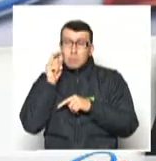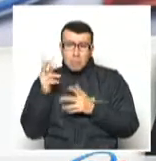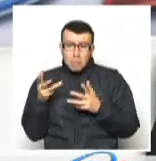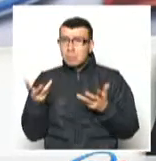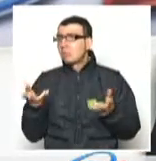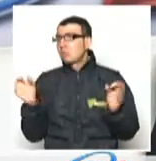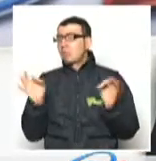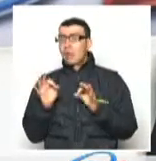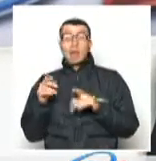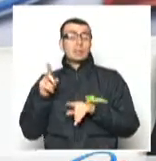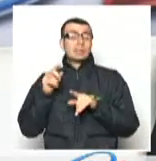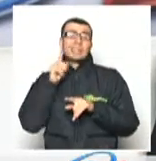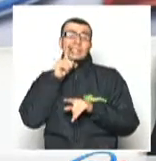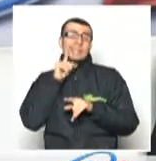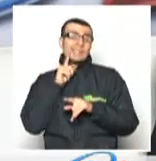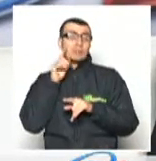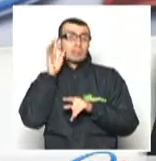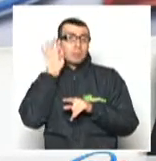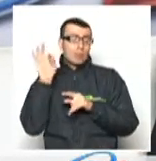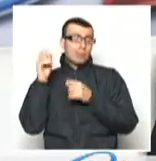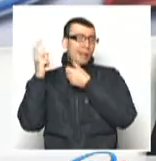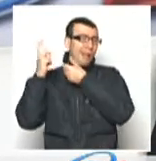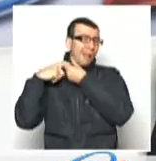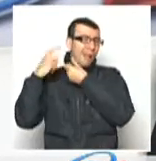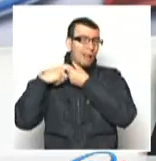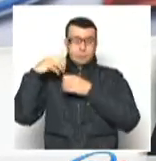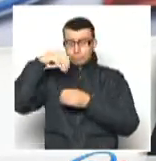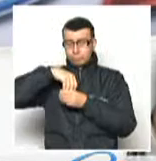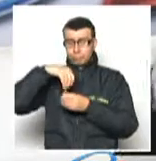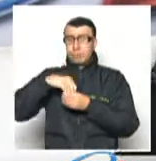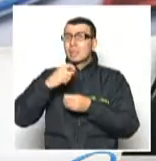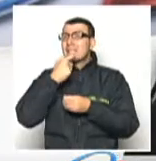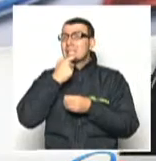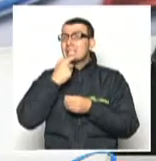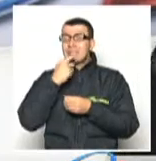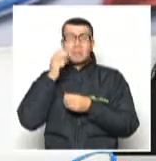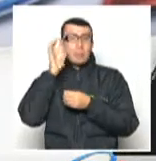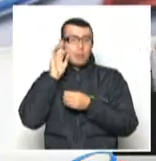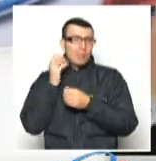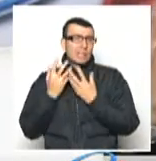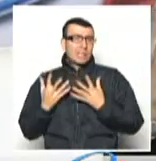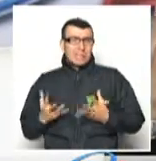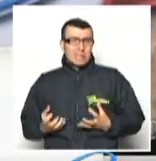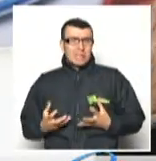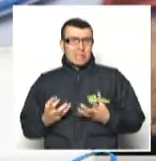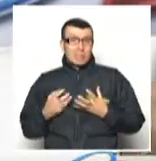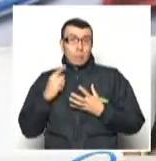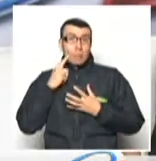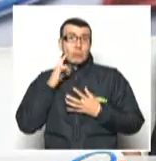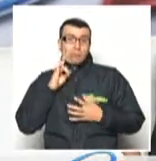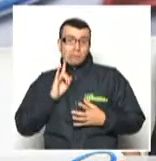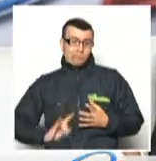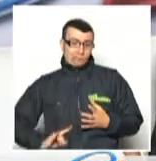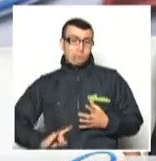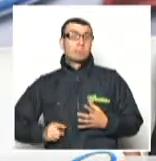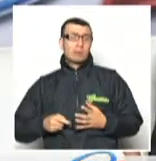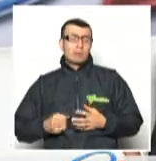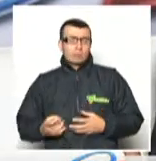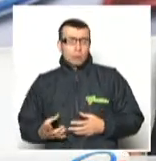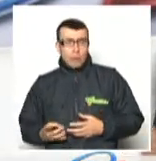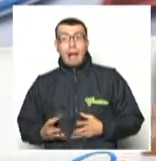de conducto, el implante, la amalgama, la fractura, la caries, la infección, todo lo de la boca con el resto del